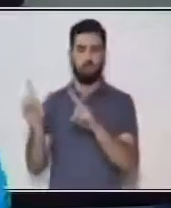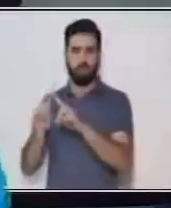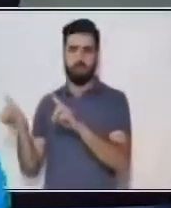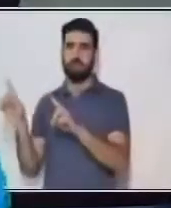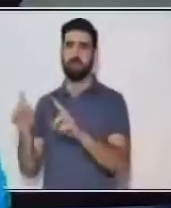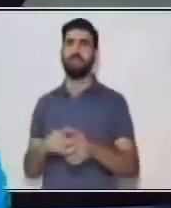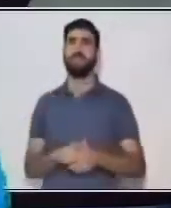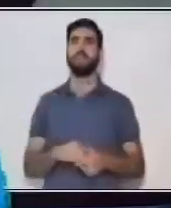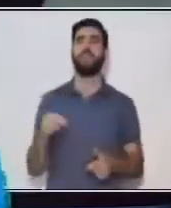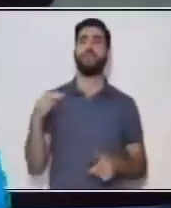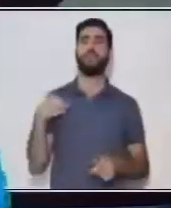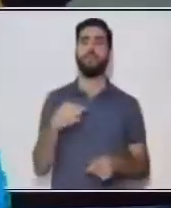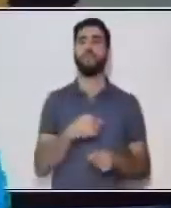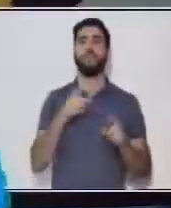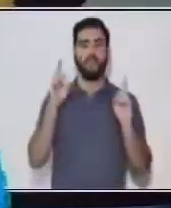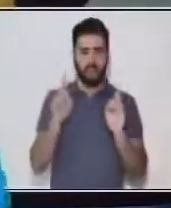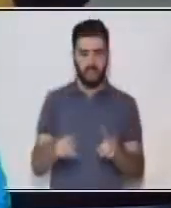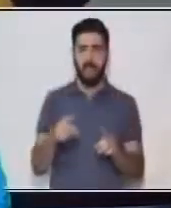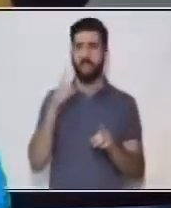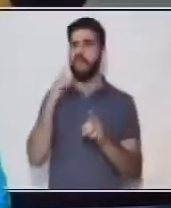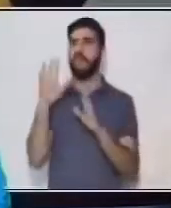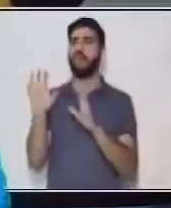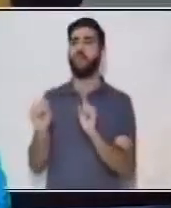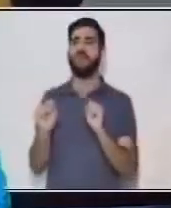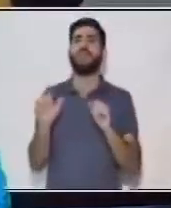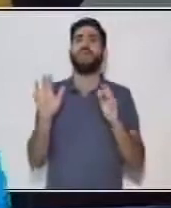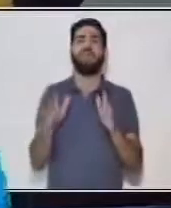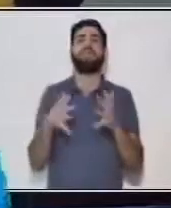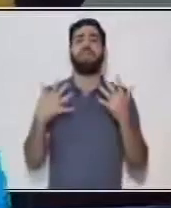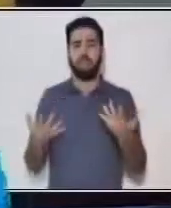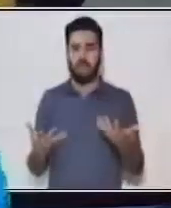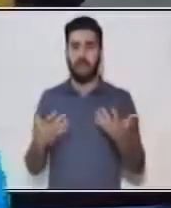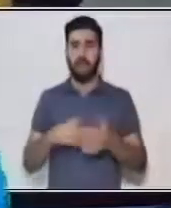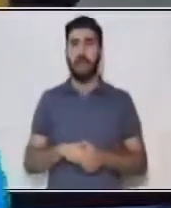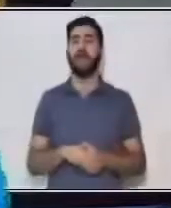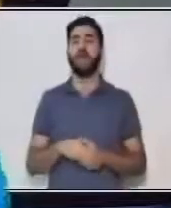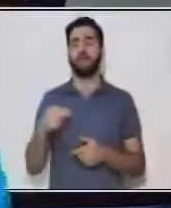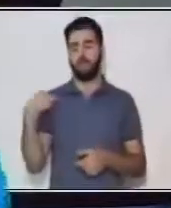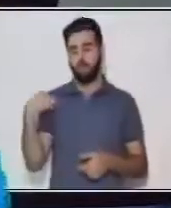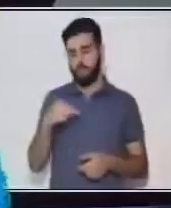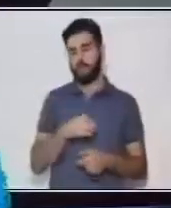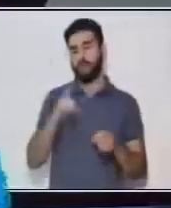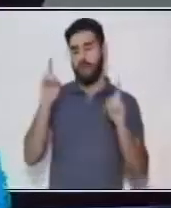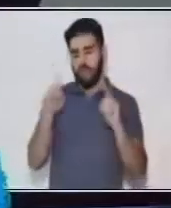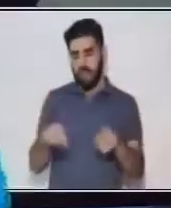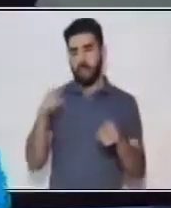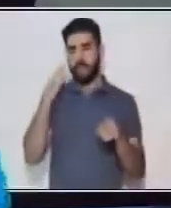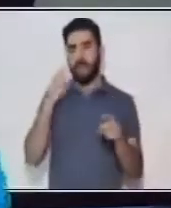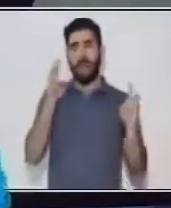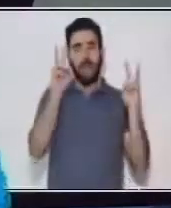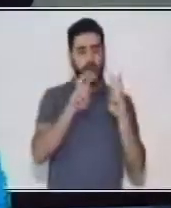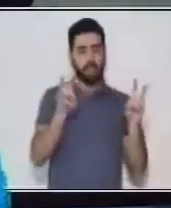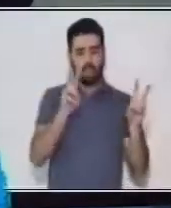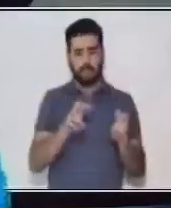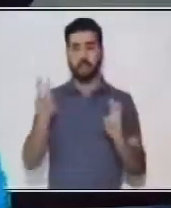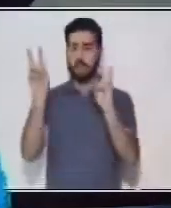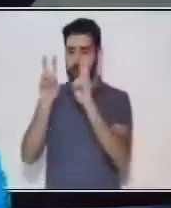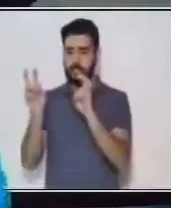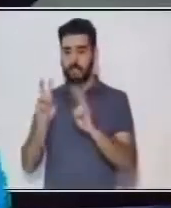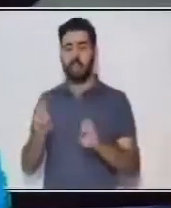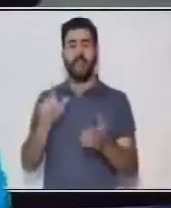de tener en cuenta es que debemos de aprender a analizar las lecturas, lo